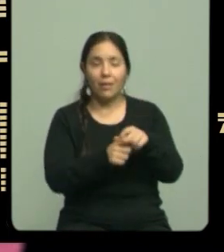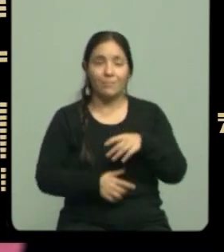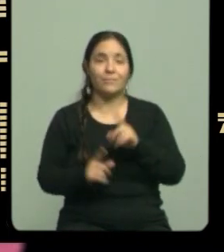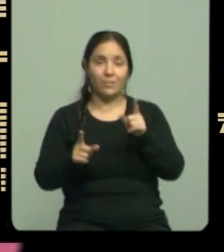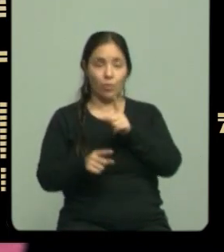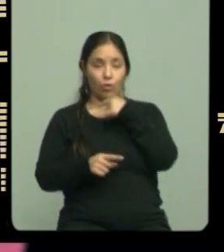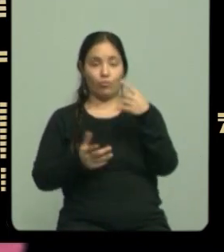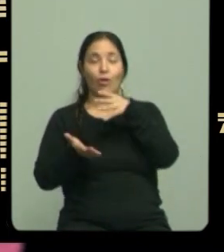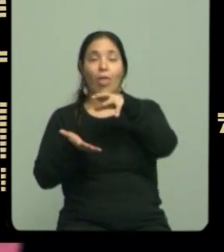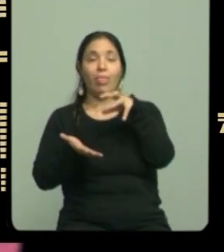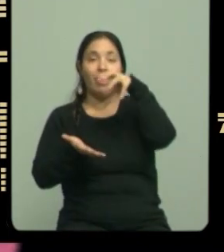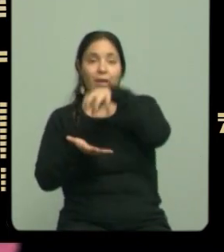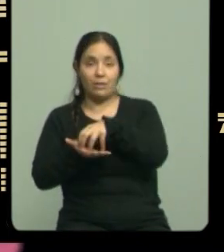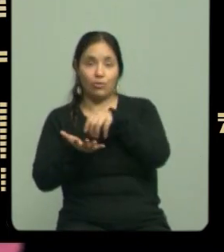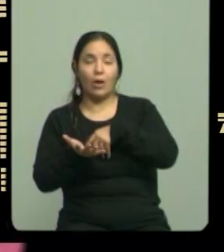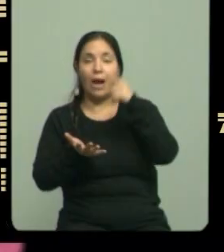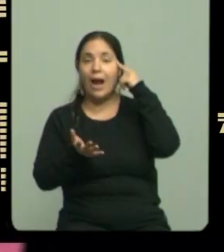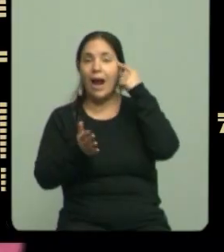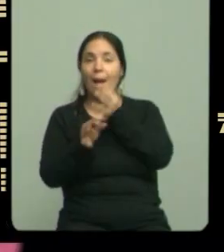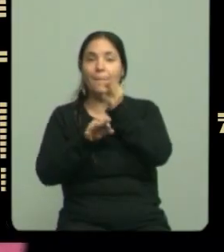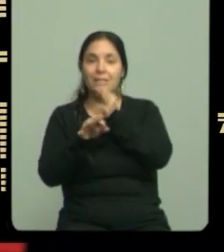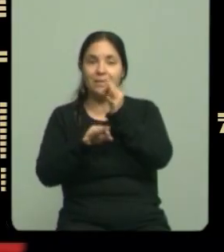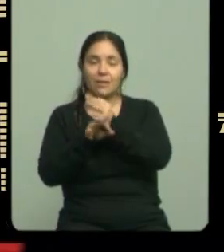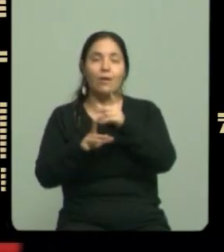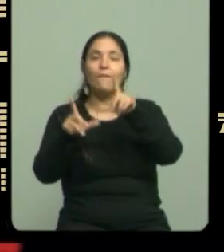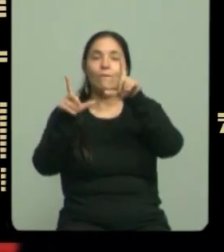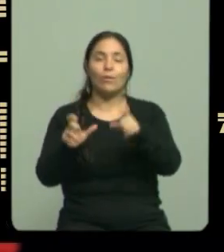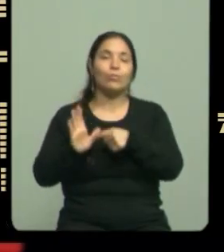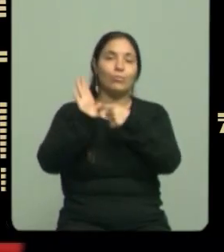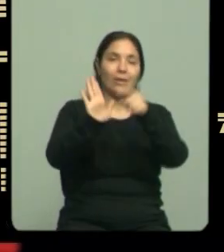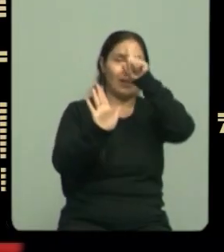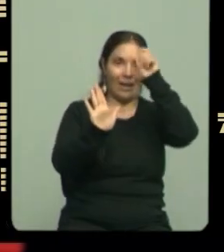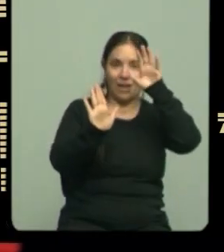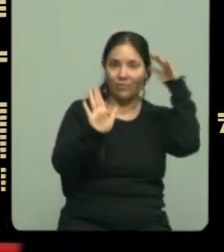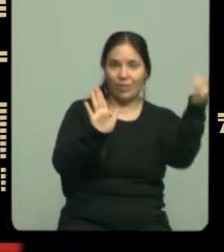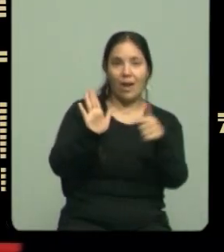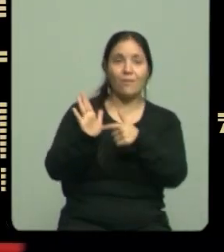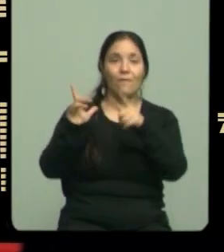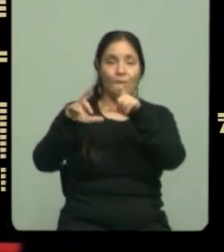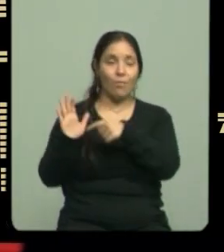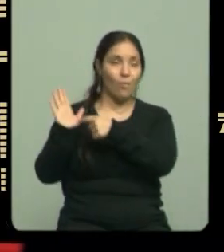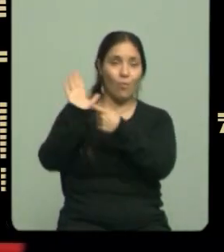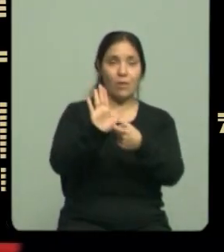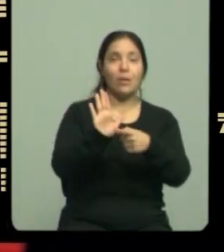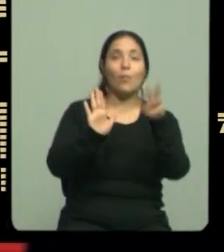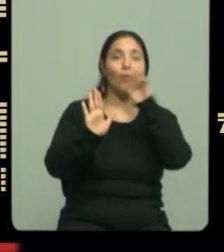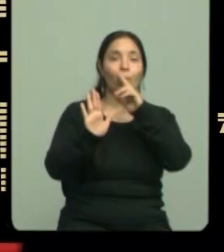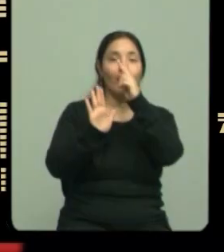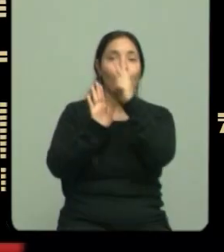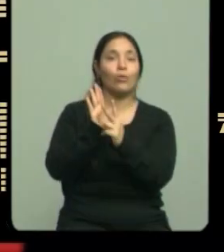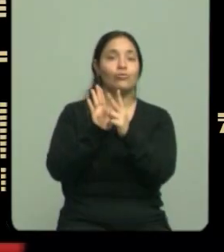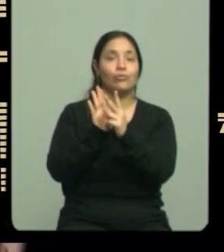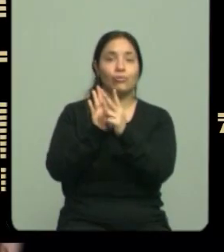nosotras desde la dirección cuando damos capacitaciones siempre ponemos una imagen a nivel internacional donde hay